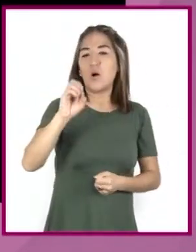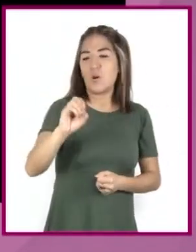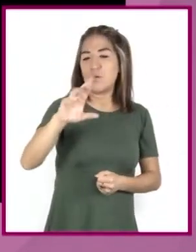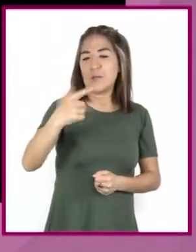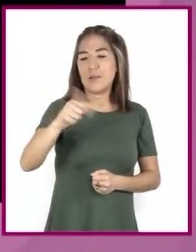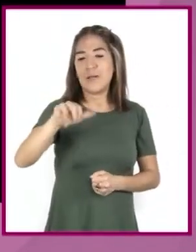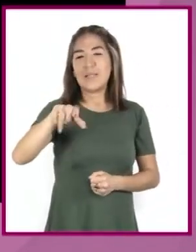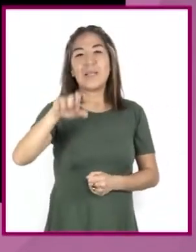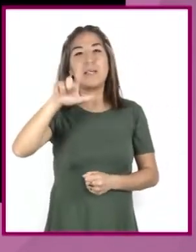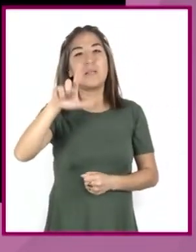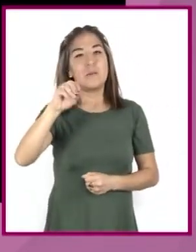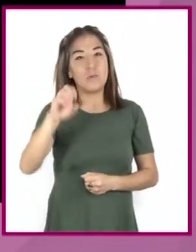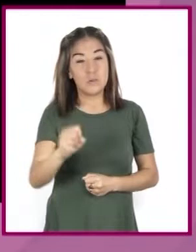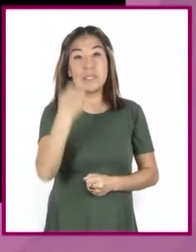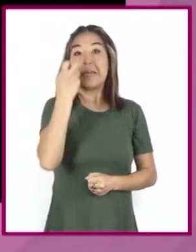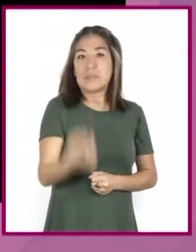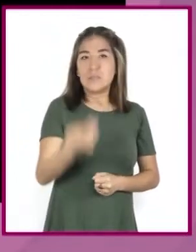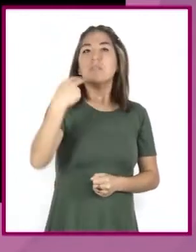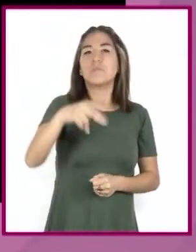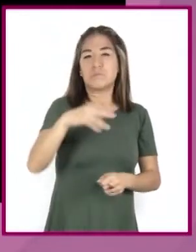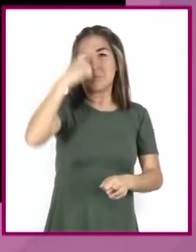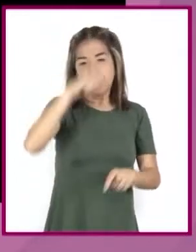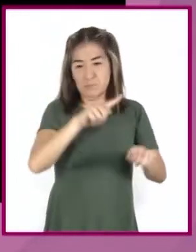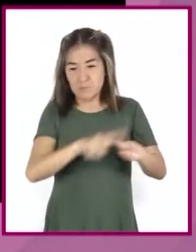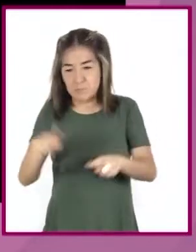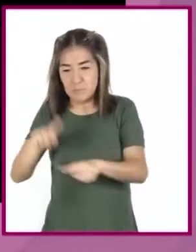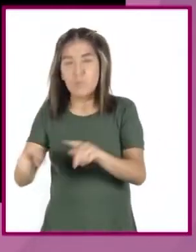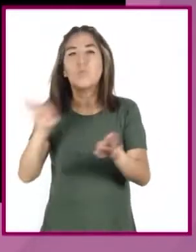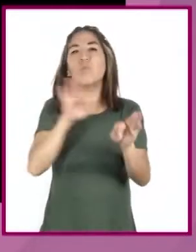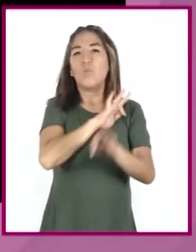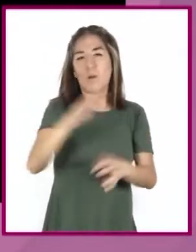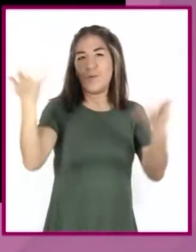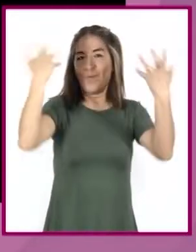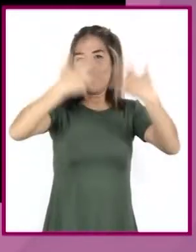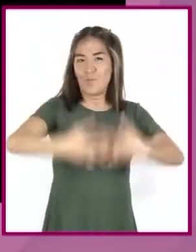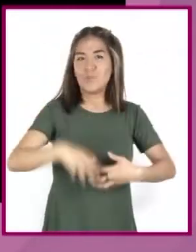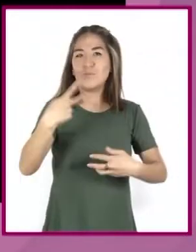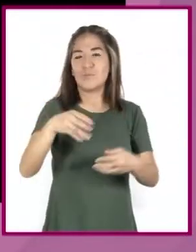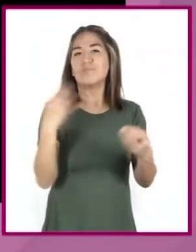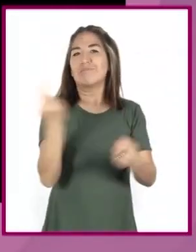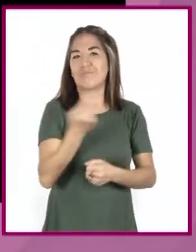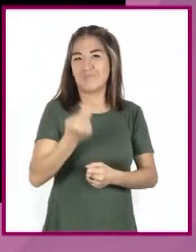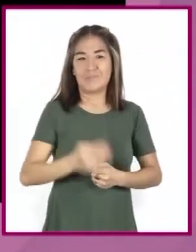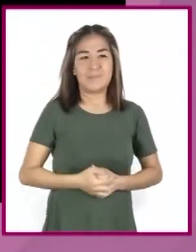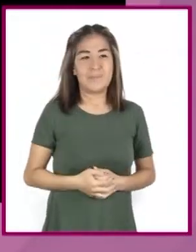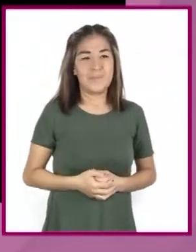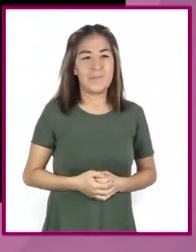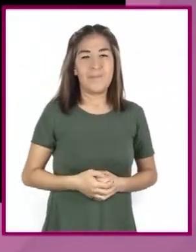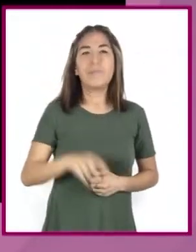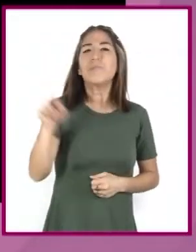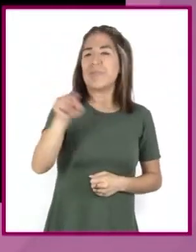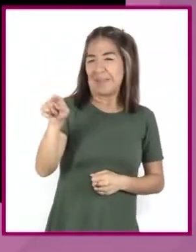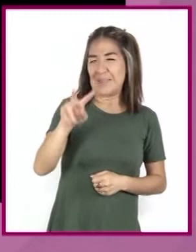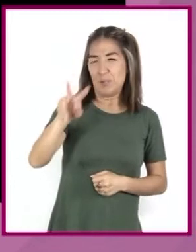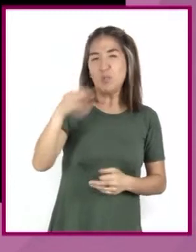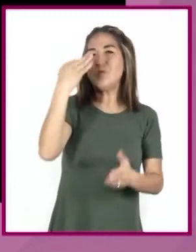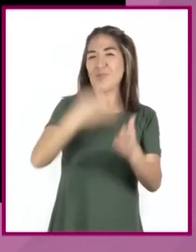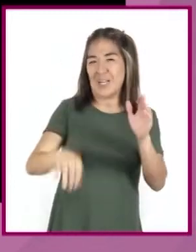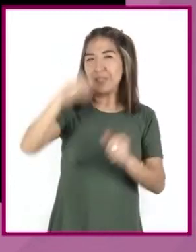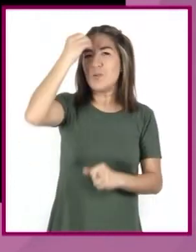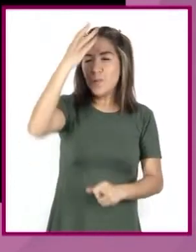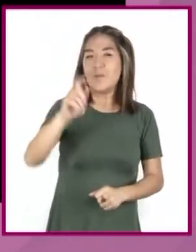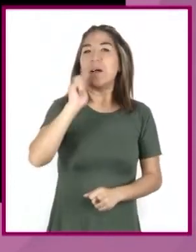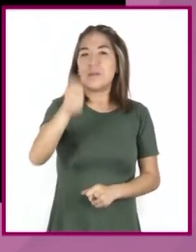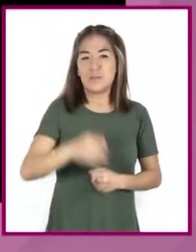las células son capaces de realizar todas sus funciones vitales. Creo que se están olvidando que los